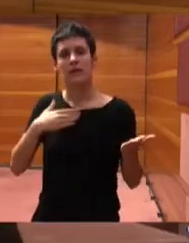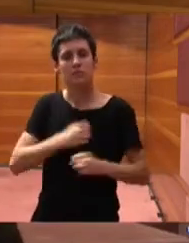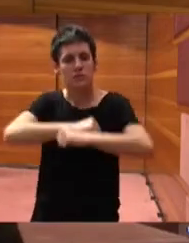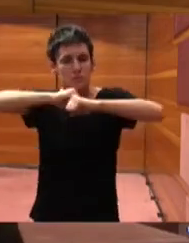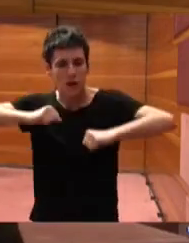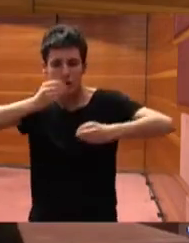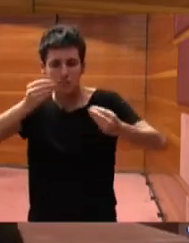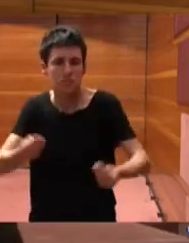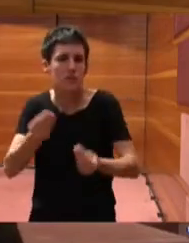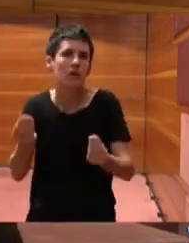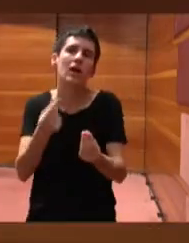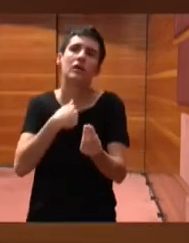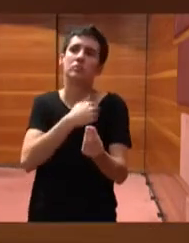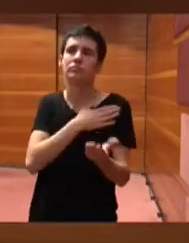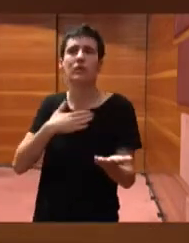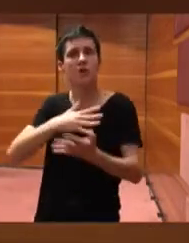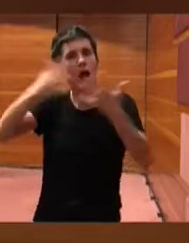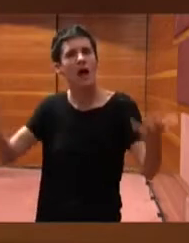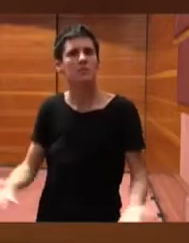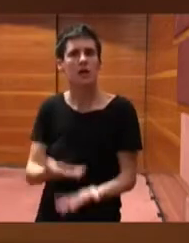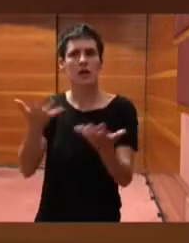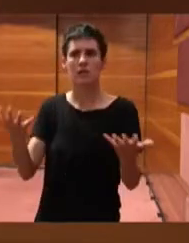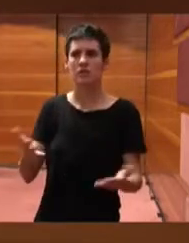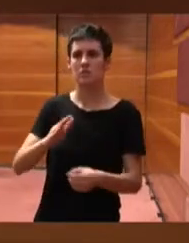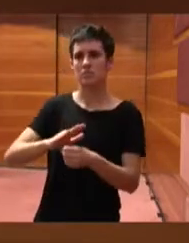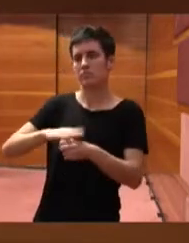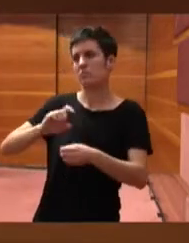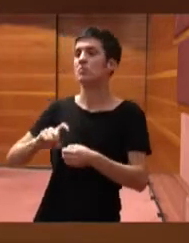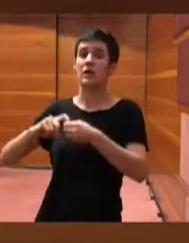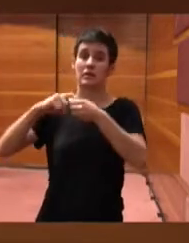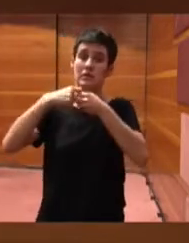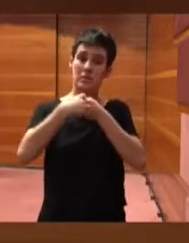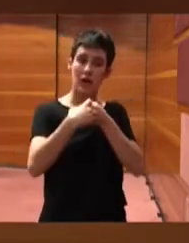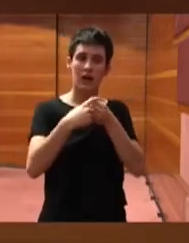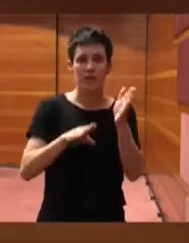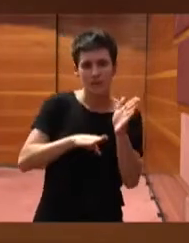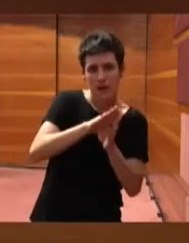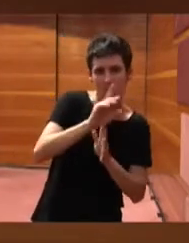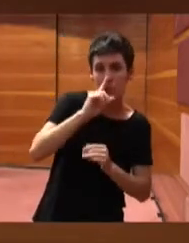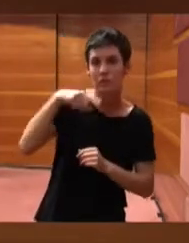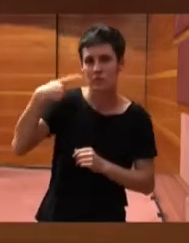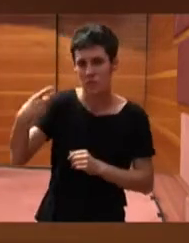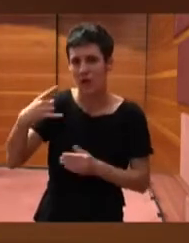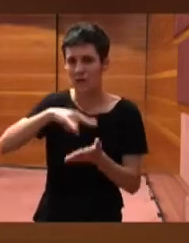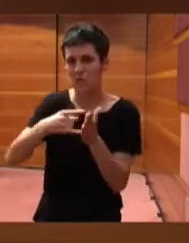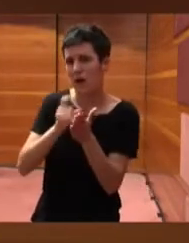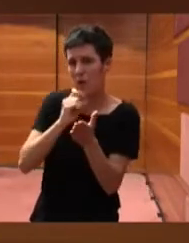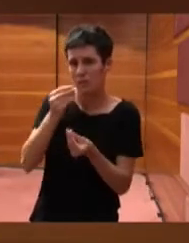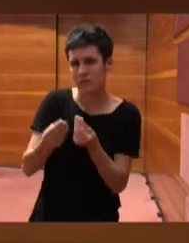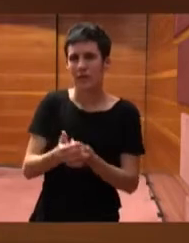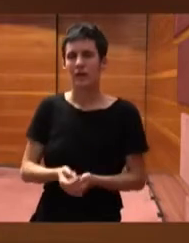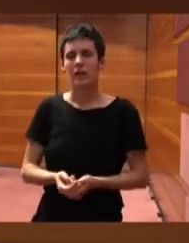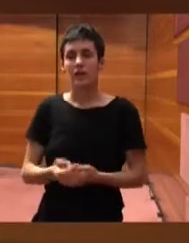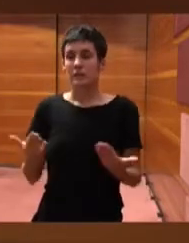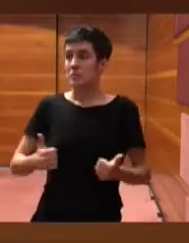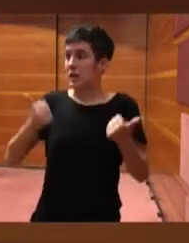mejorando, y os animo a todos y a todas a participar en el desarrollo y en la planificación de la próxima edición. Por mi parte,